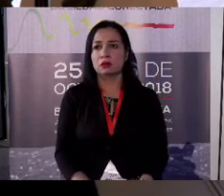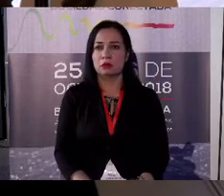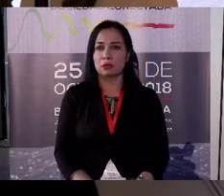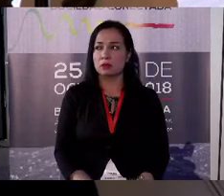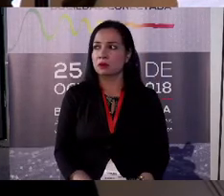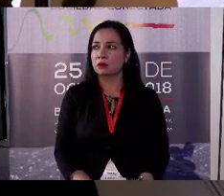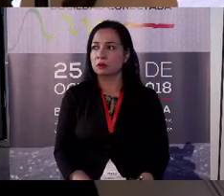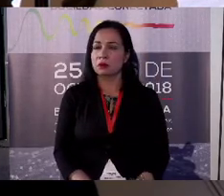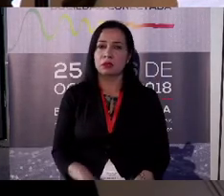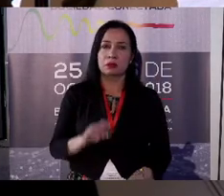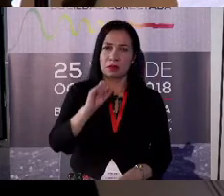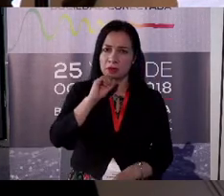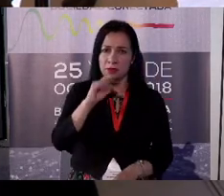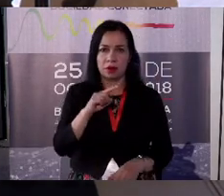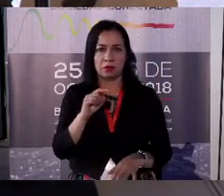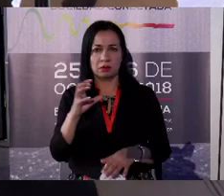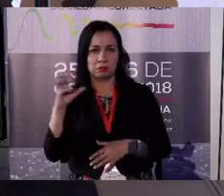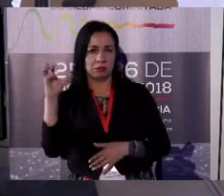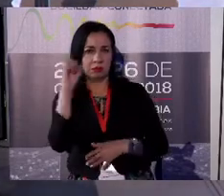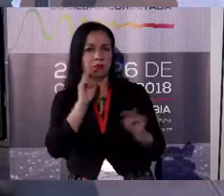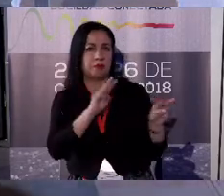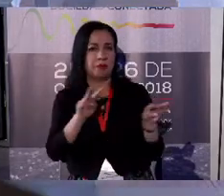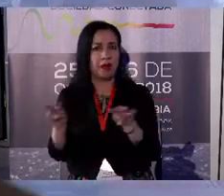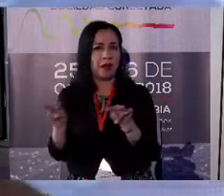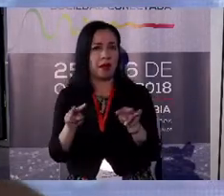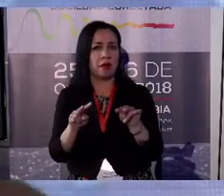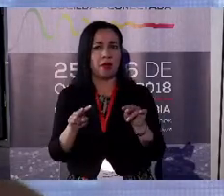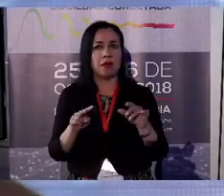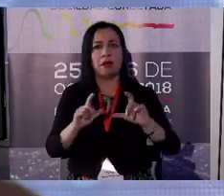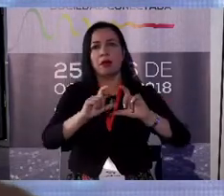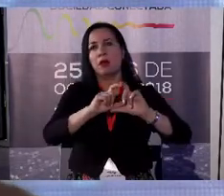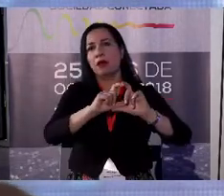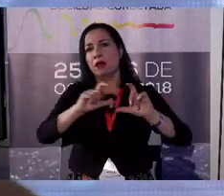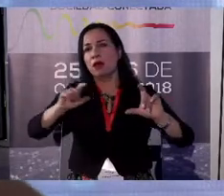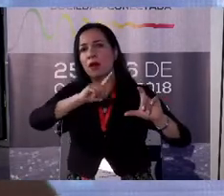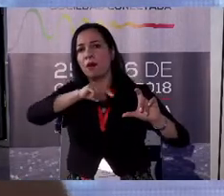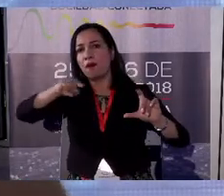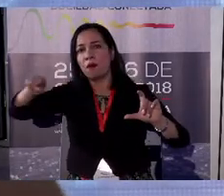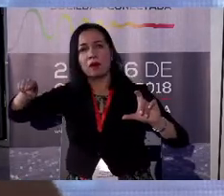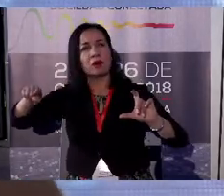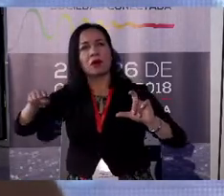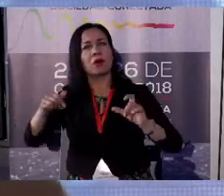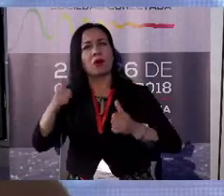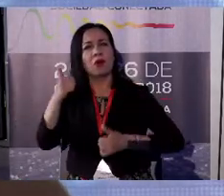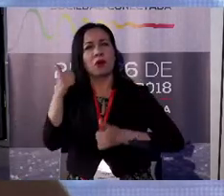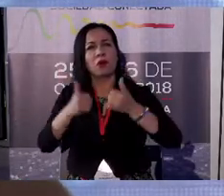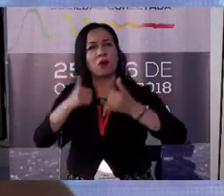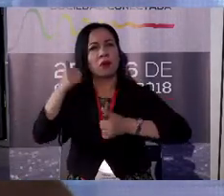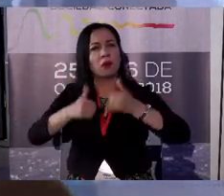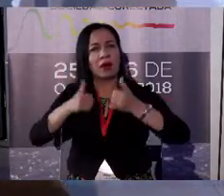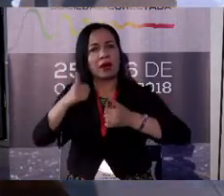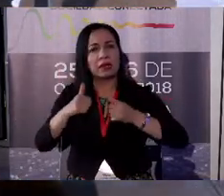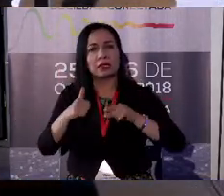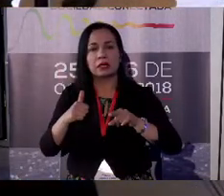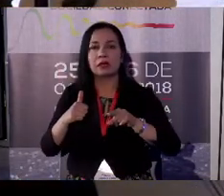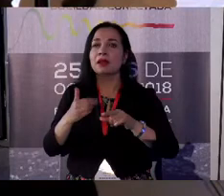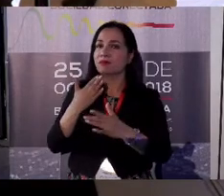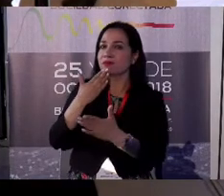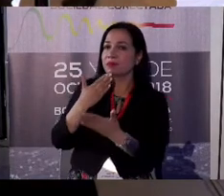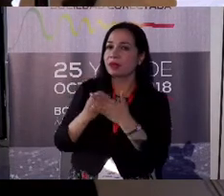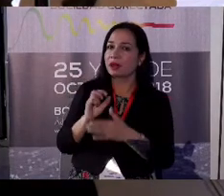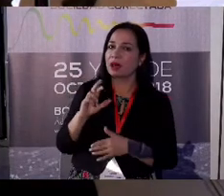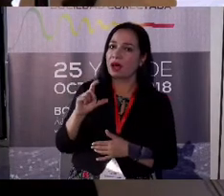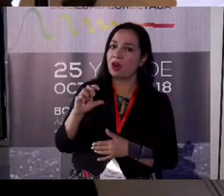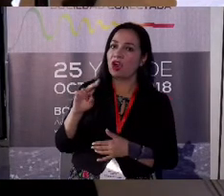¿qué bandas de pioneras? ¿Querés hacer la presentación? Sí, muchas gracias Carolina. En primer lugar,